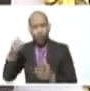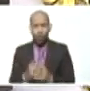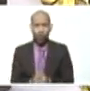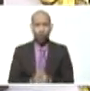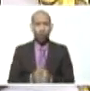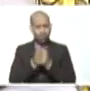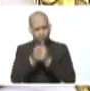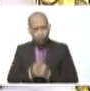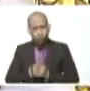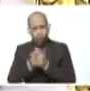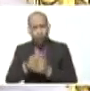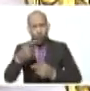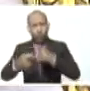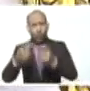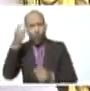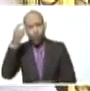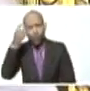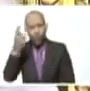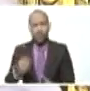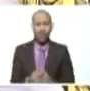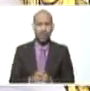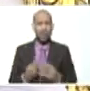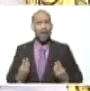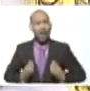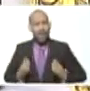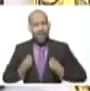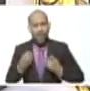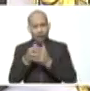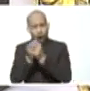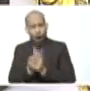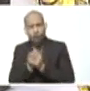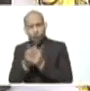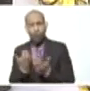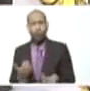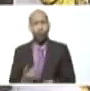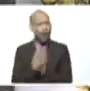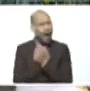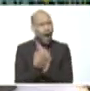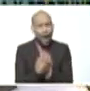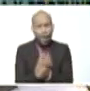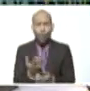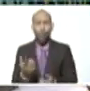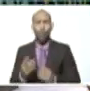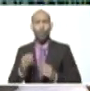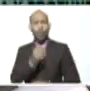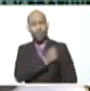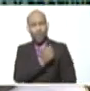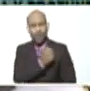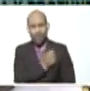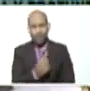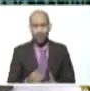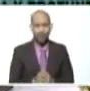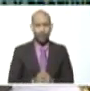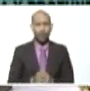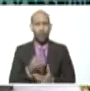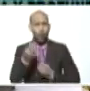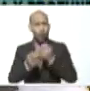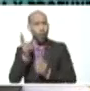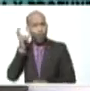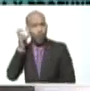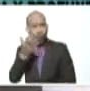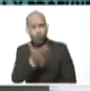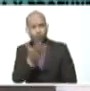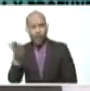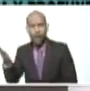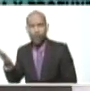de Jesucristo, su vida de oración, su amor por la Eucaristía. Como hemos escuchado,